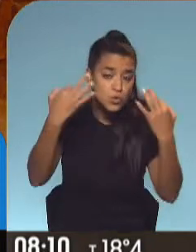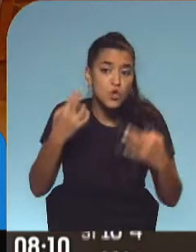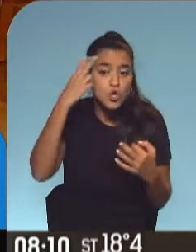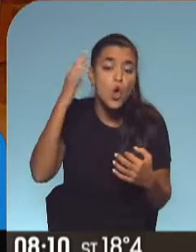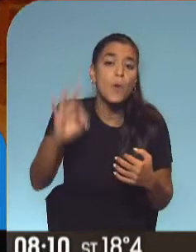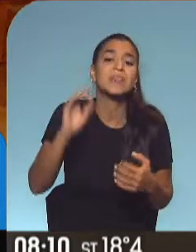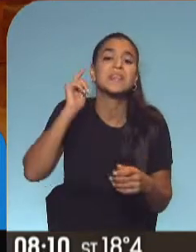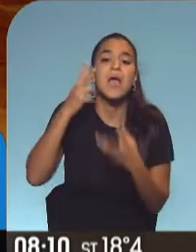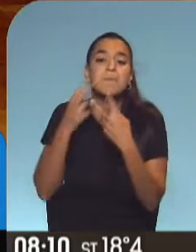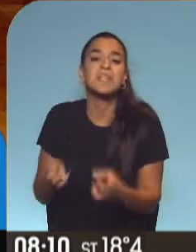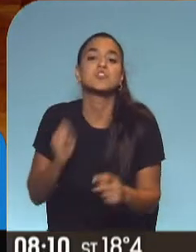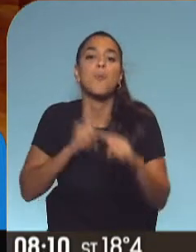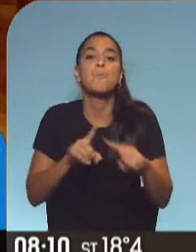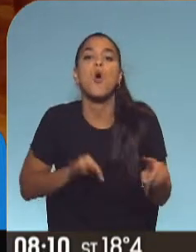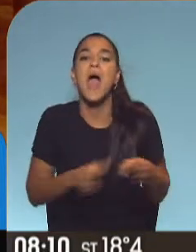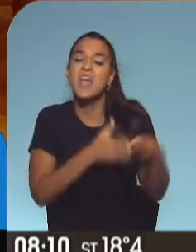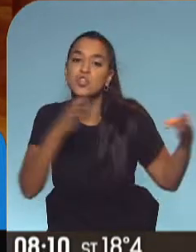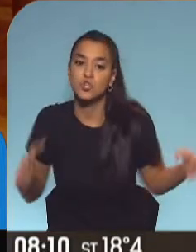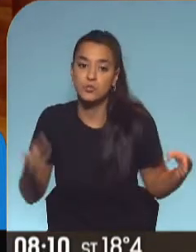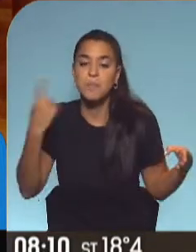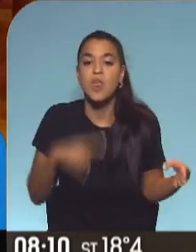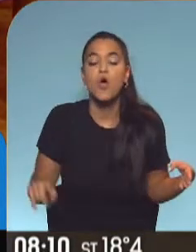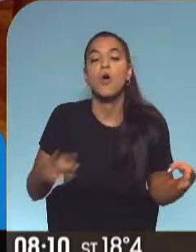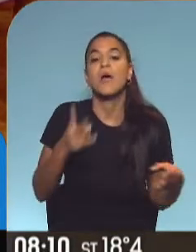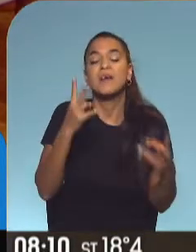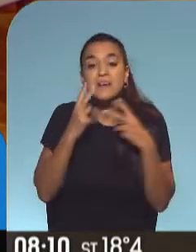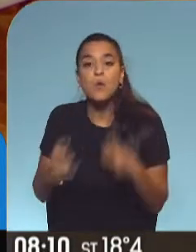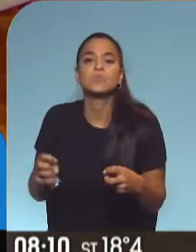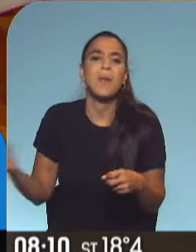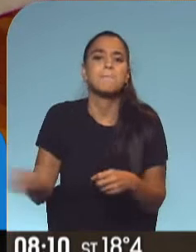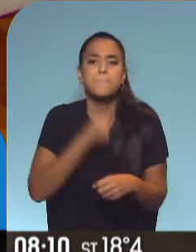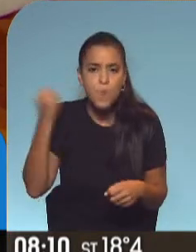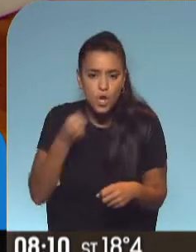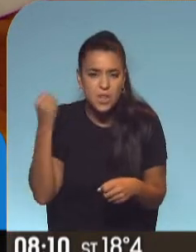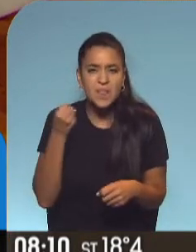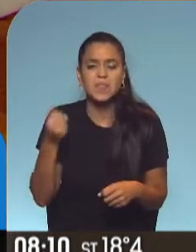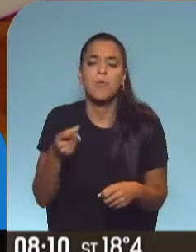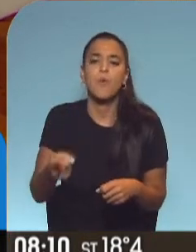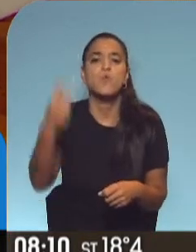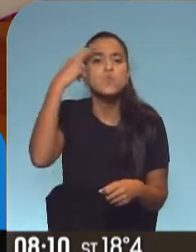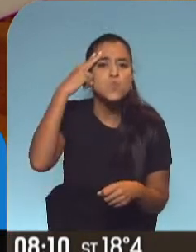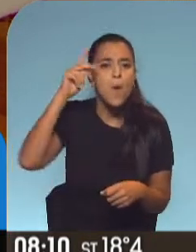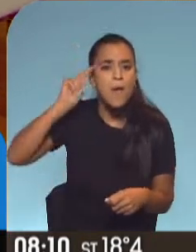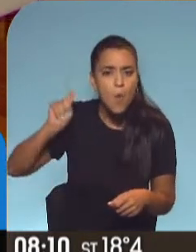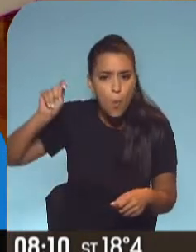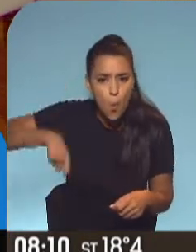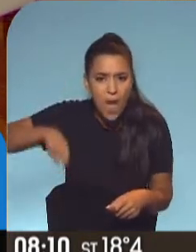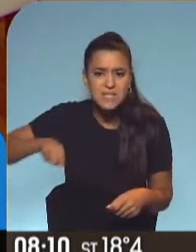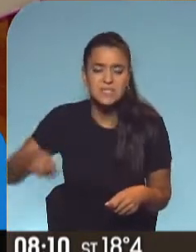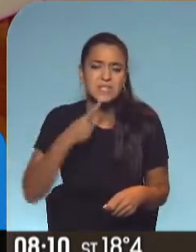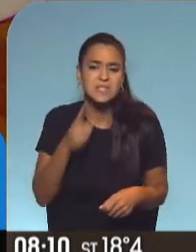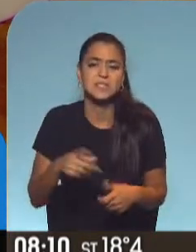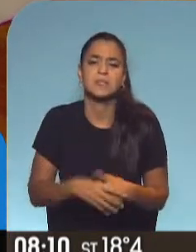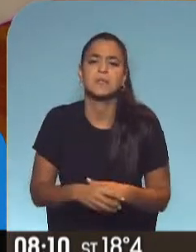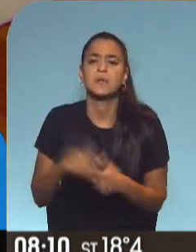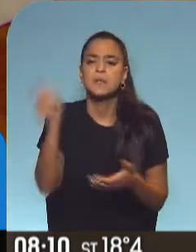año. Pero causas muy importantes, decididas en audiencias públicas, con 9 jueces que deliberan entre ellos y no le delegan